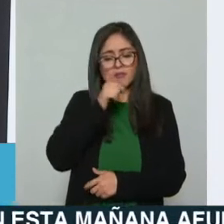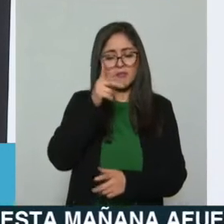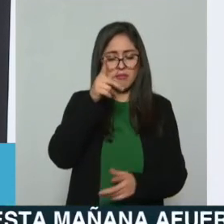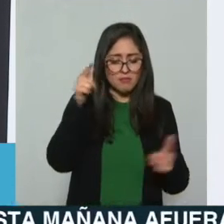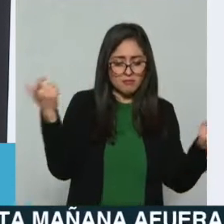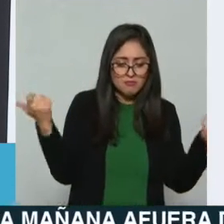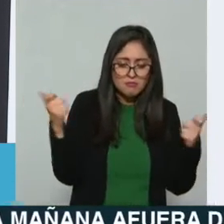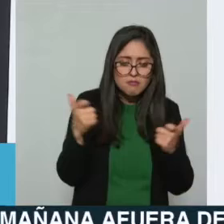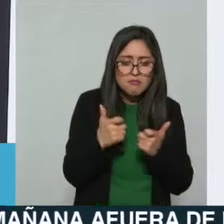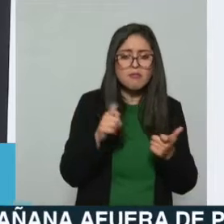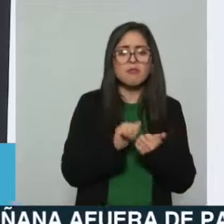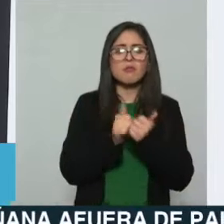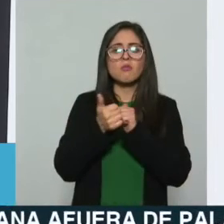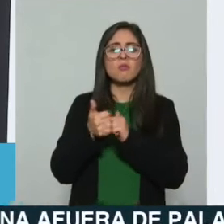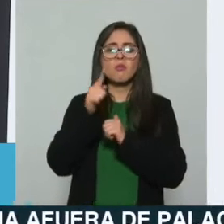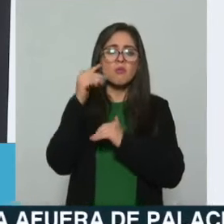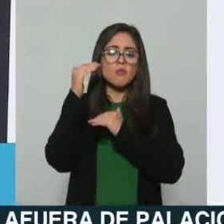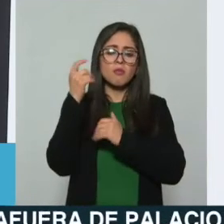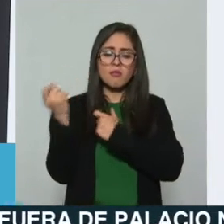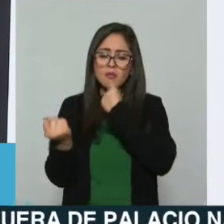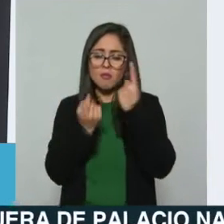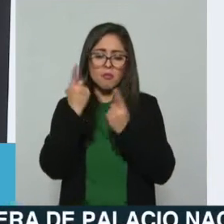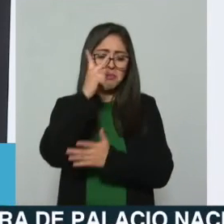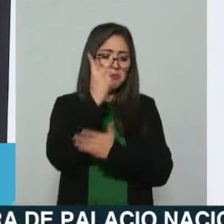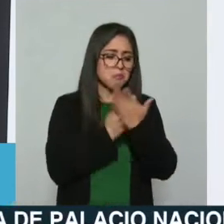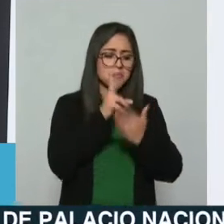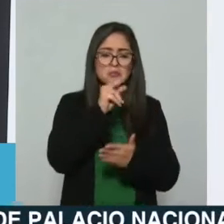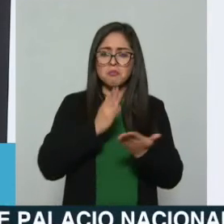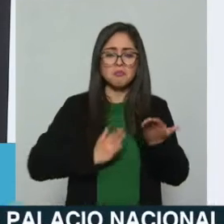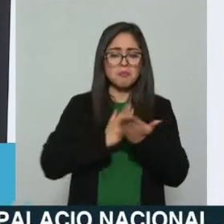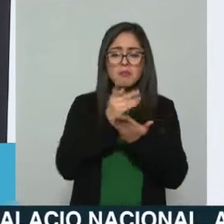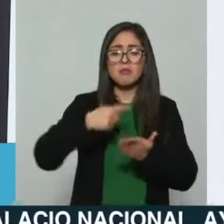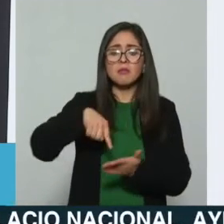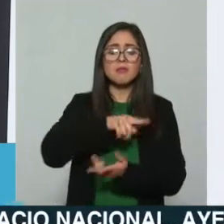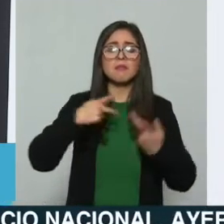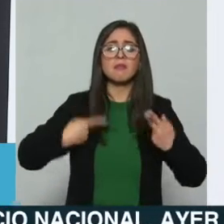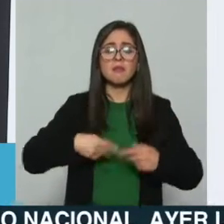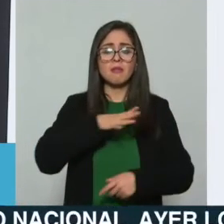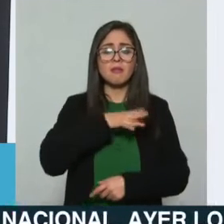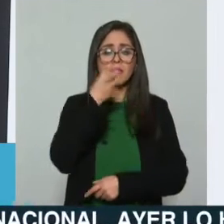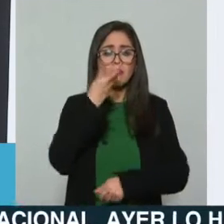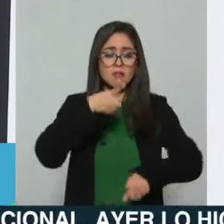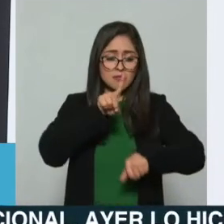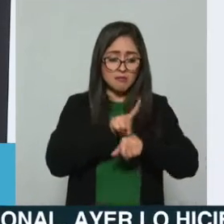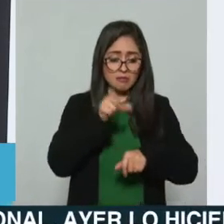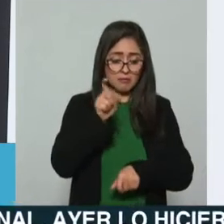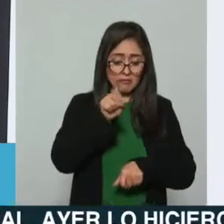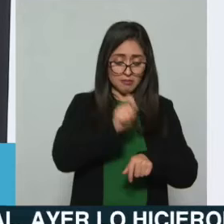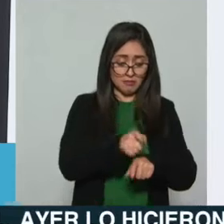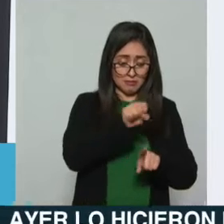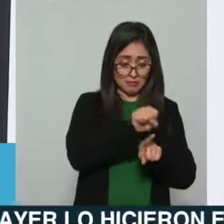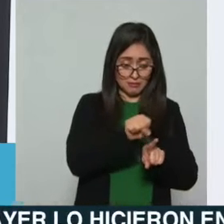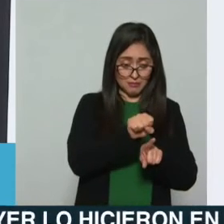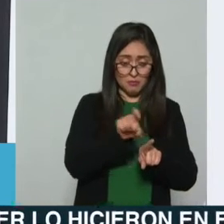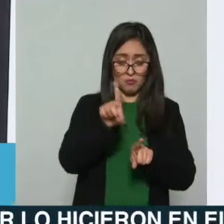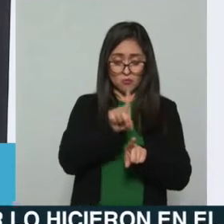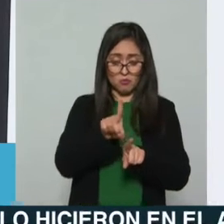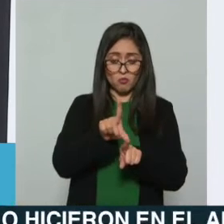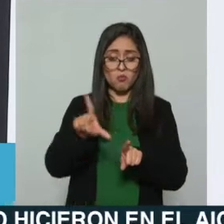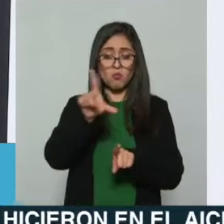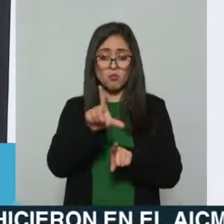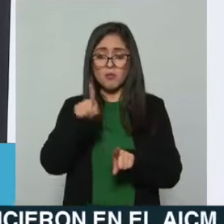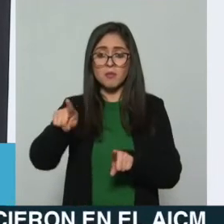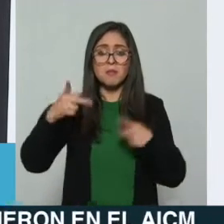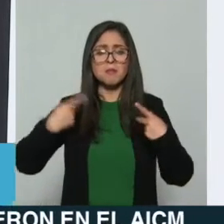a la baja porque no pasan alguna de estas dictaminaciones, la ciudadanía tiene 3 días adicionales a partir del sábado para que se aclaren